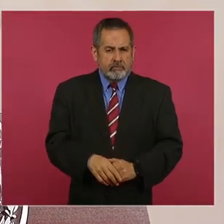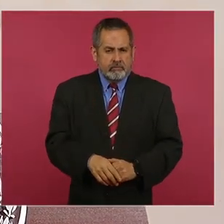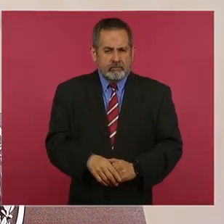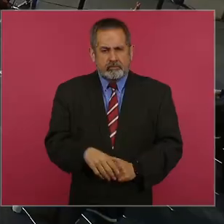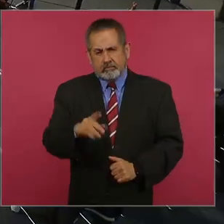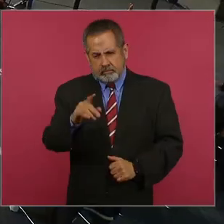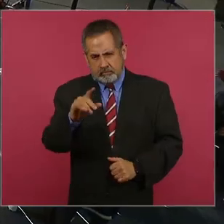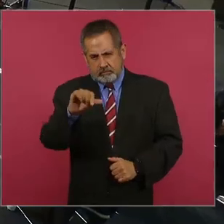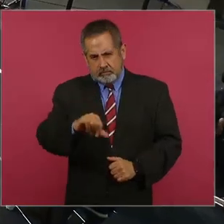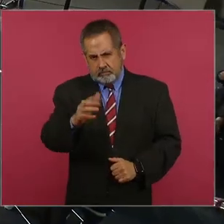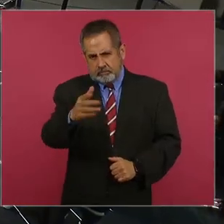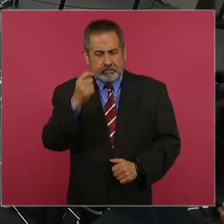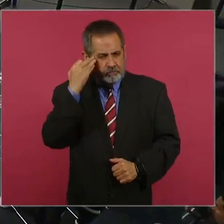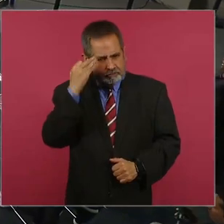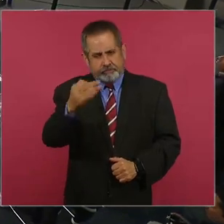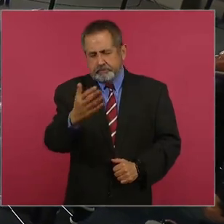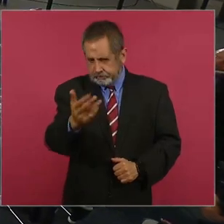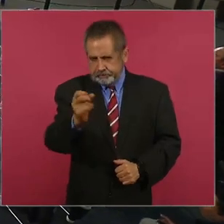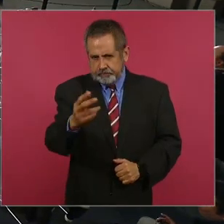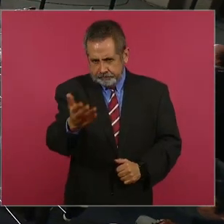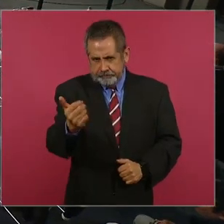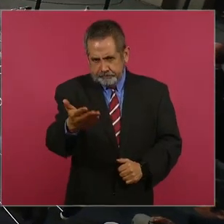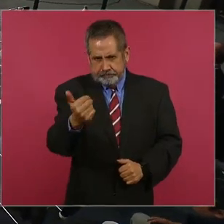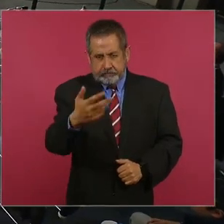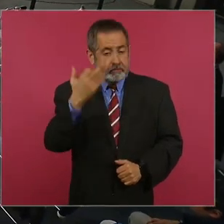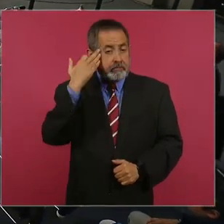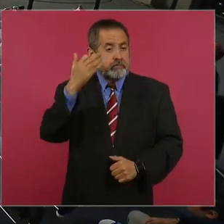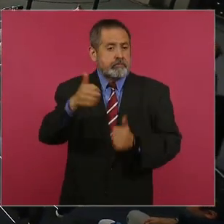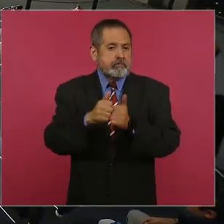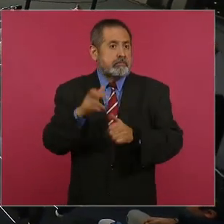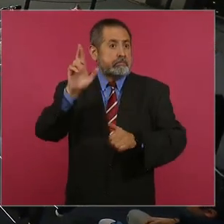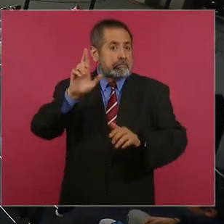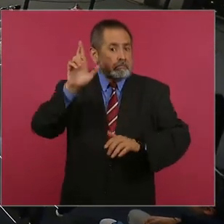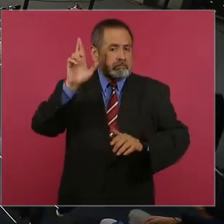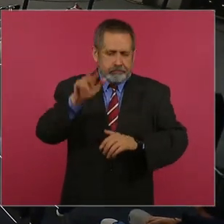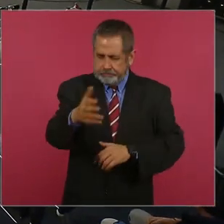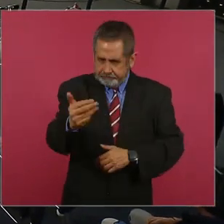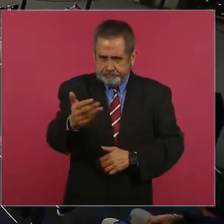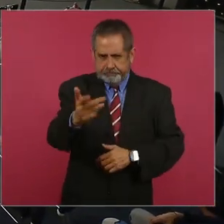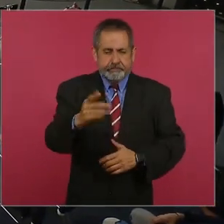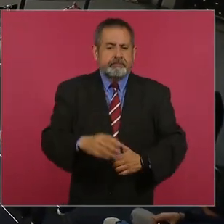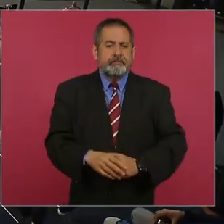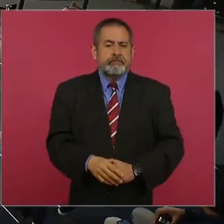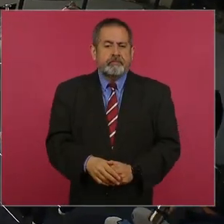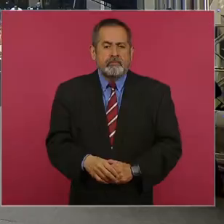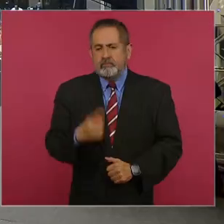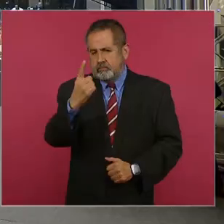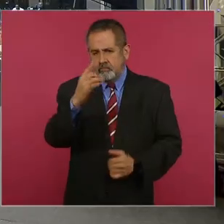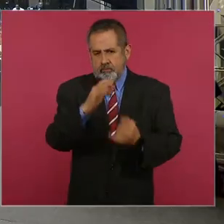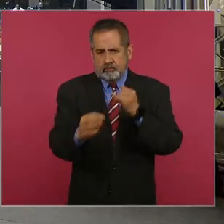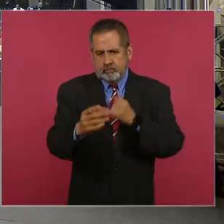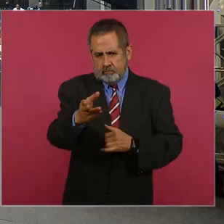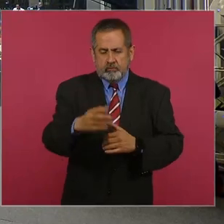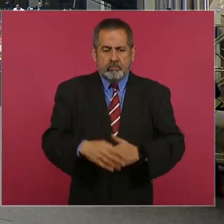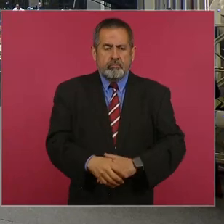vamos porque ya lleva tiempo ya lleva tiempo ella y la nada más uno